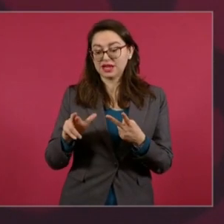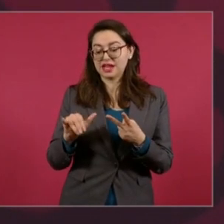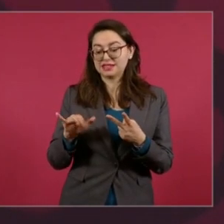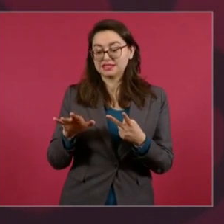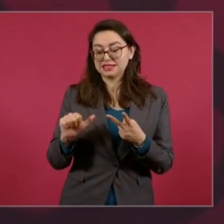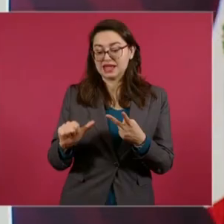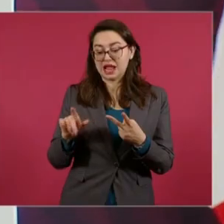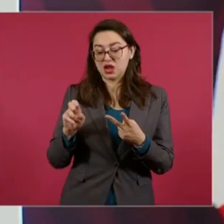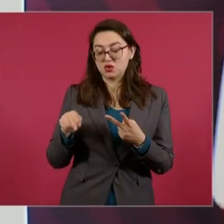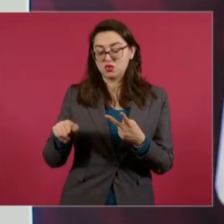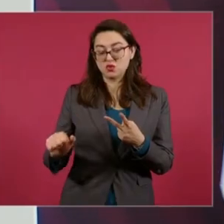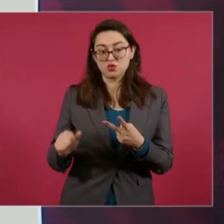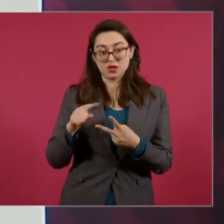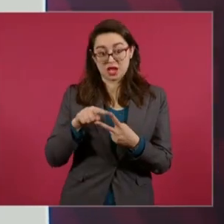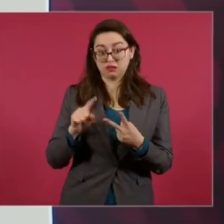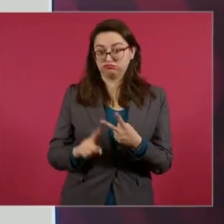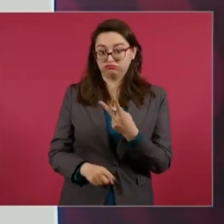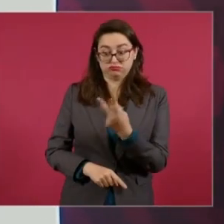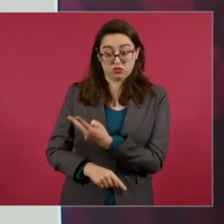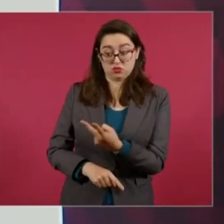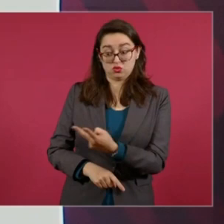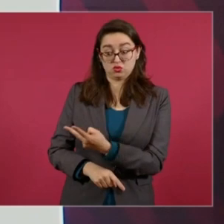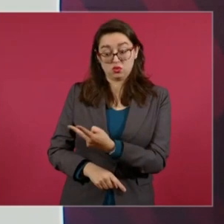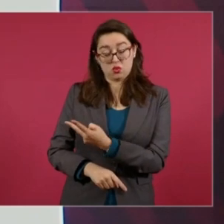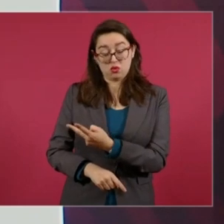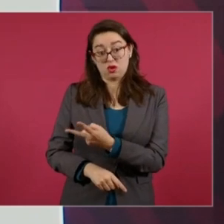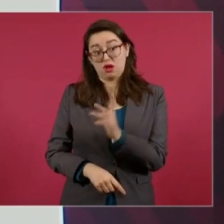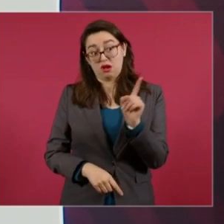que eran los héroes allá en